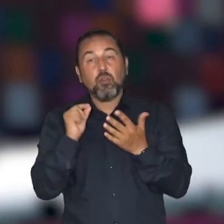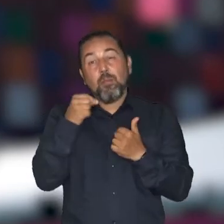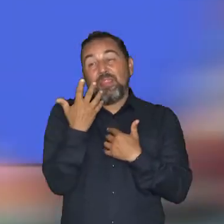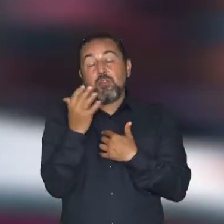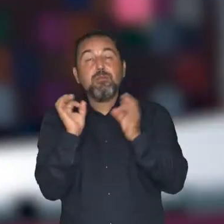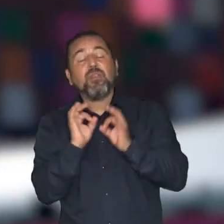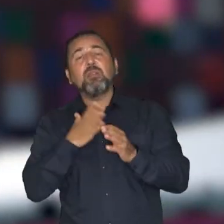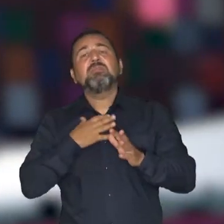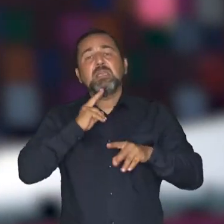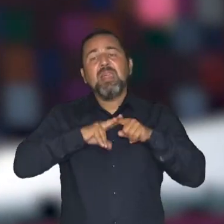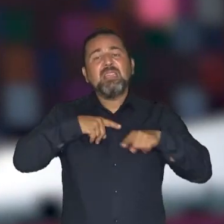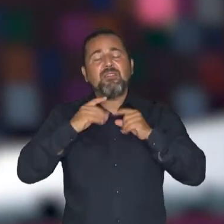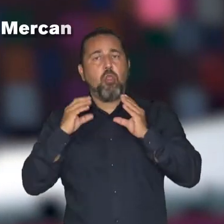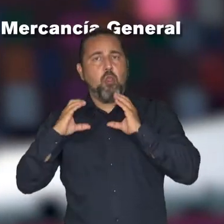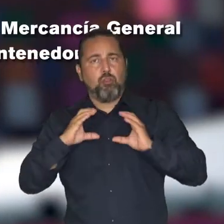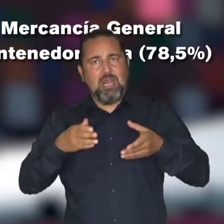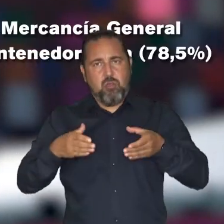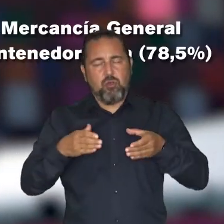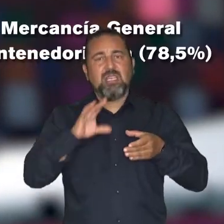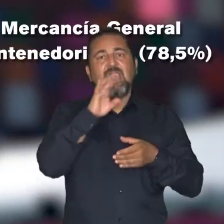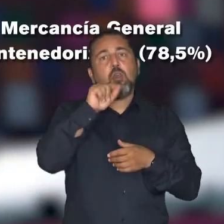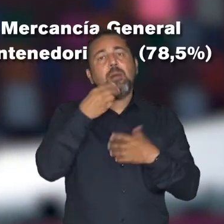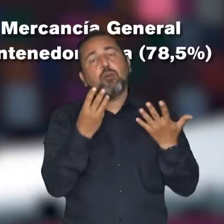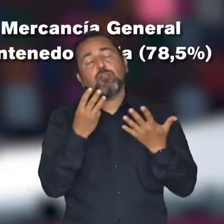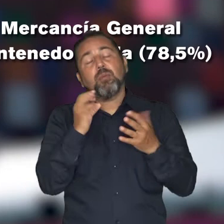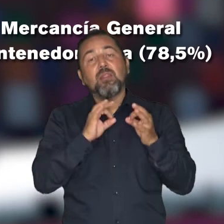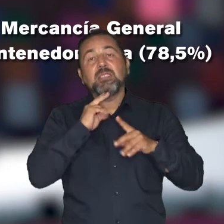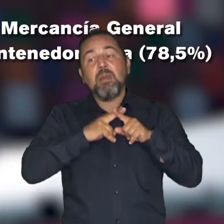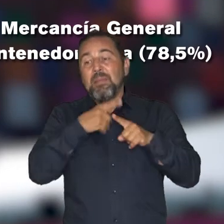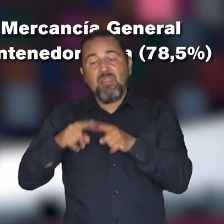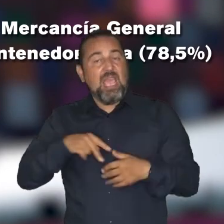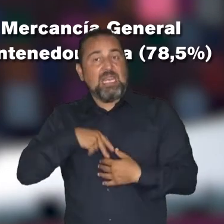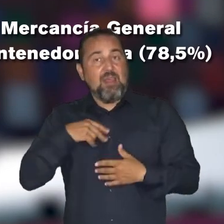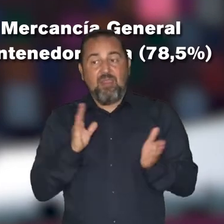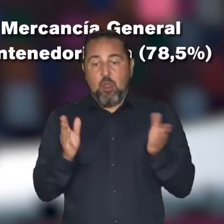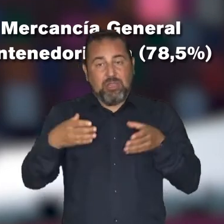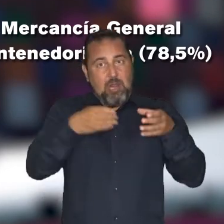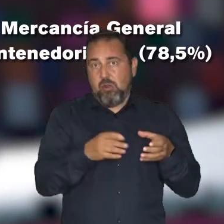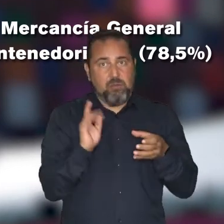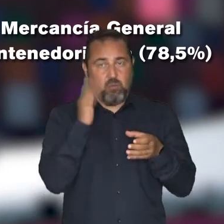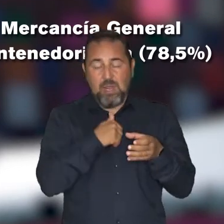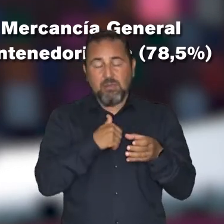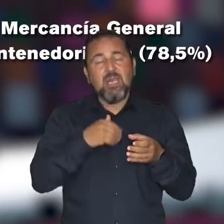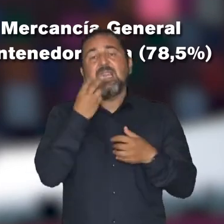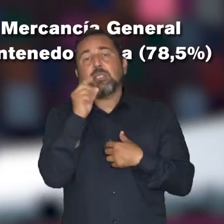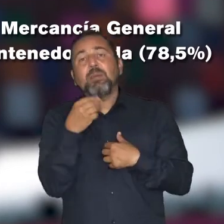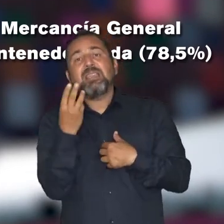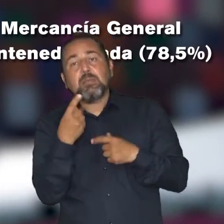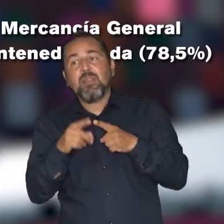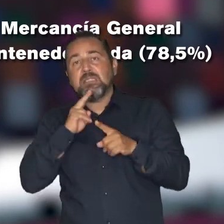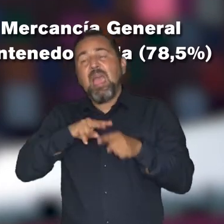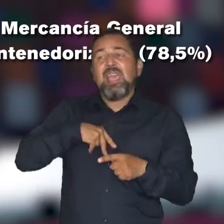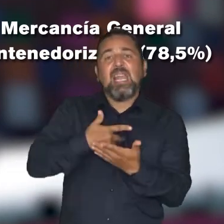El 78,5% corresponde al tráfico de contenedores, el 15,8% mercancía general no